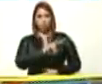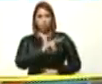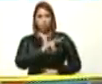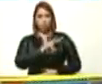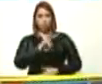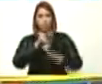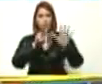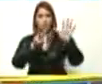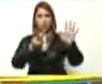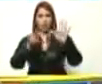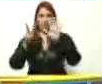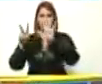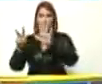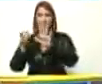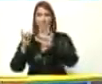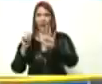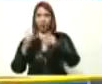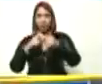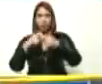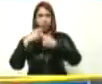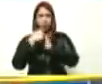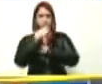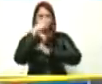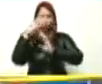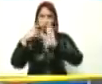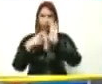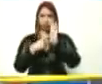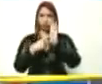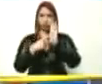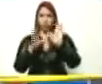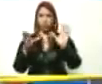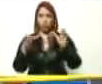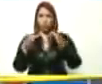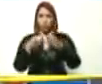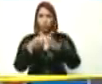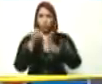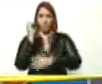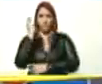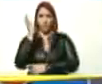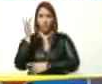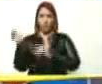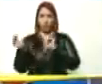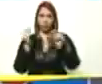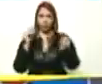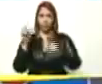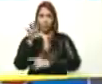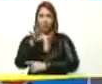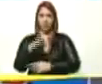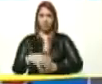de 277, que conforman, el órgano, parlamentario, país,